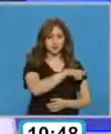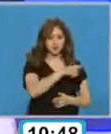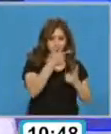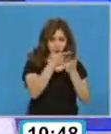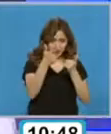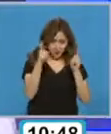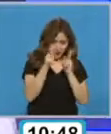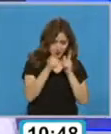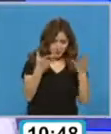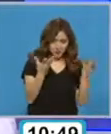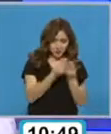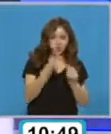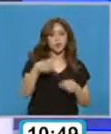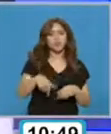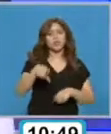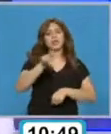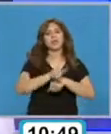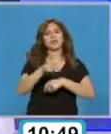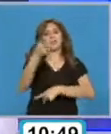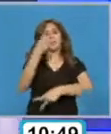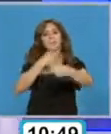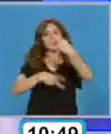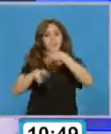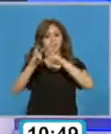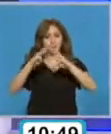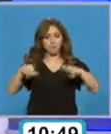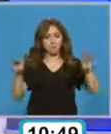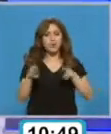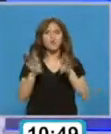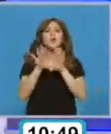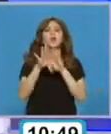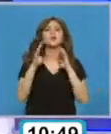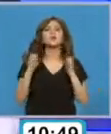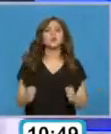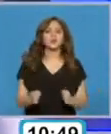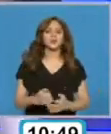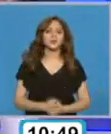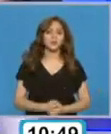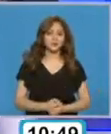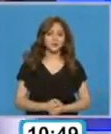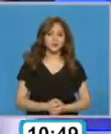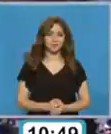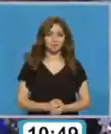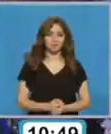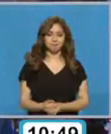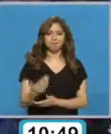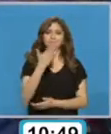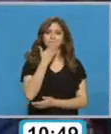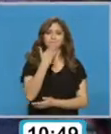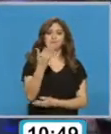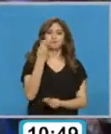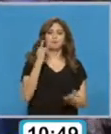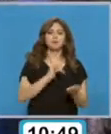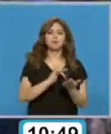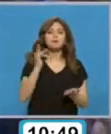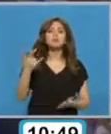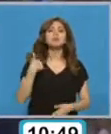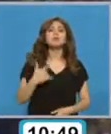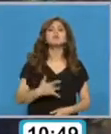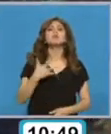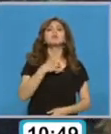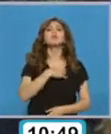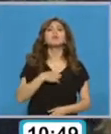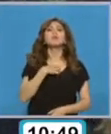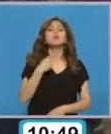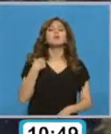Dylan con nosotros en el musical. Chavos, bienvenidos, ¿cómo están? Bien, bien, muchas gracias por habernos invitado, muy contentos, muy emocionados porque ahorita